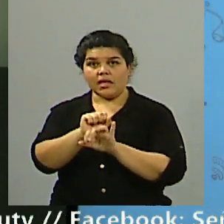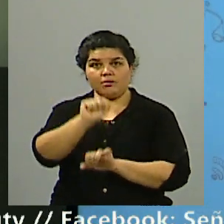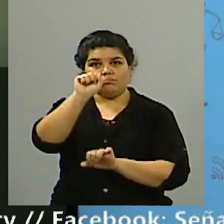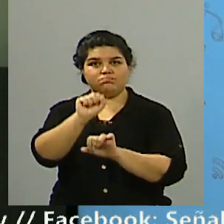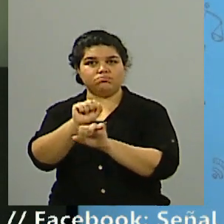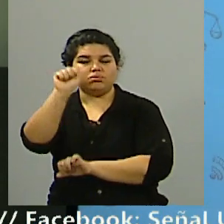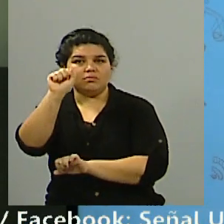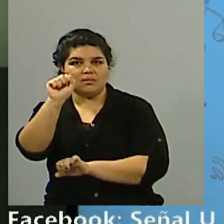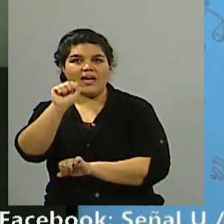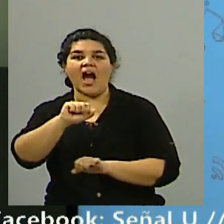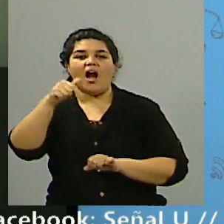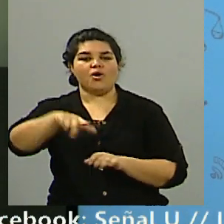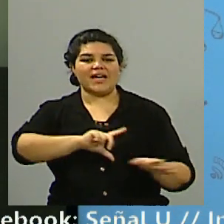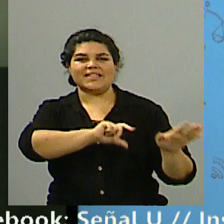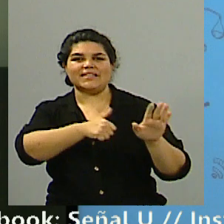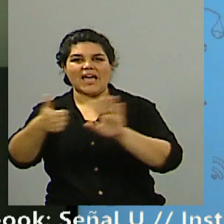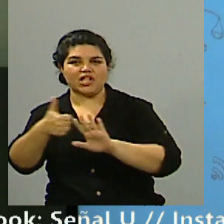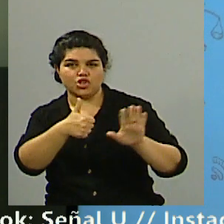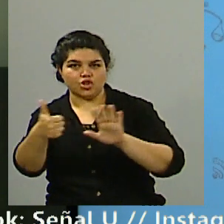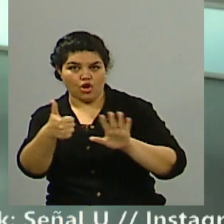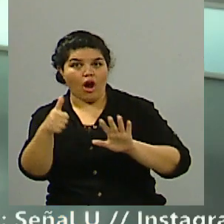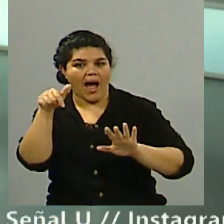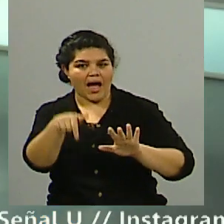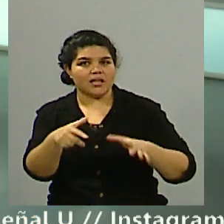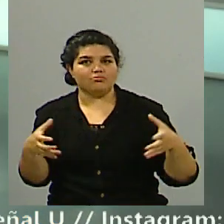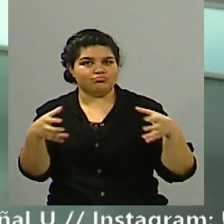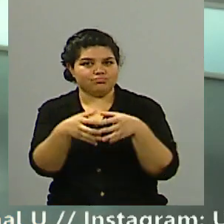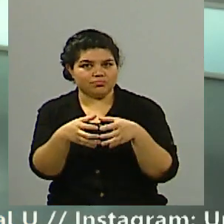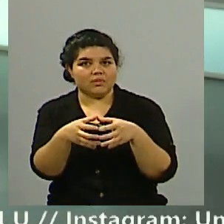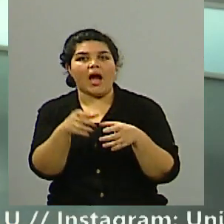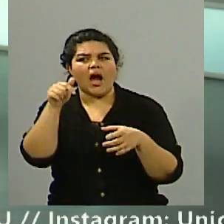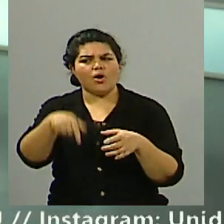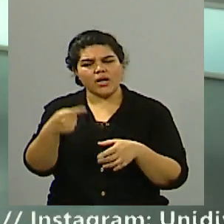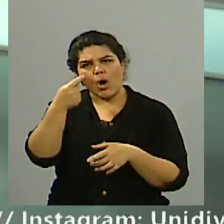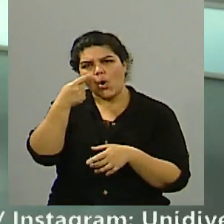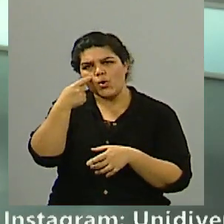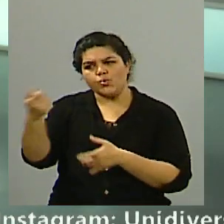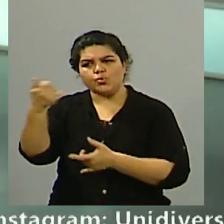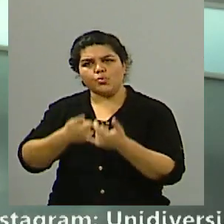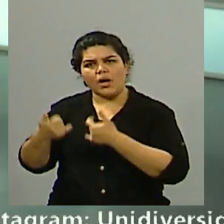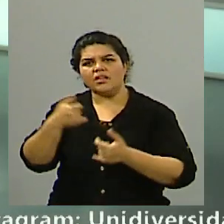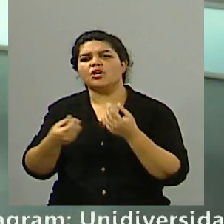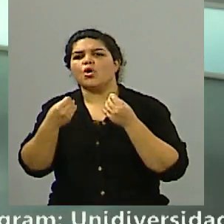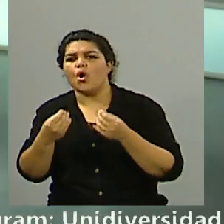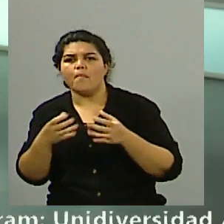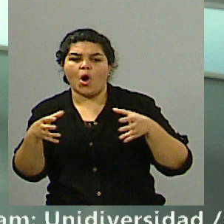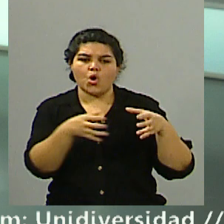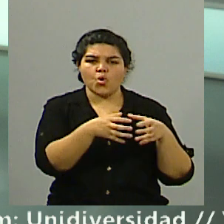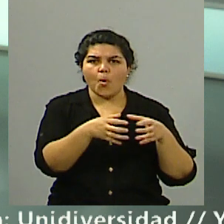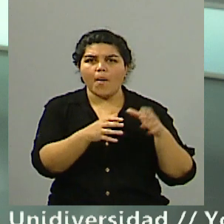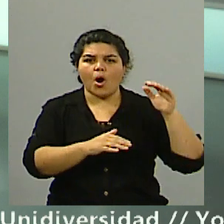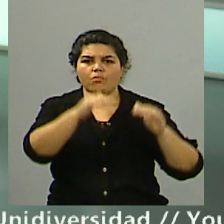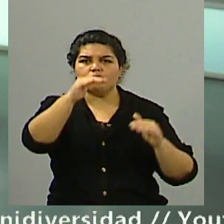Dan y es por eso que queremos primero conocer un poco, ¿no?, de estas escalas dentro de la